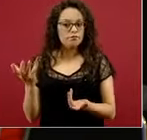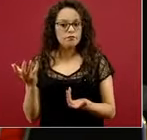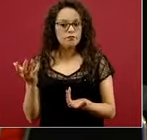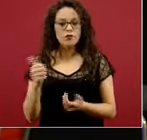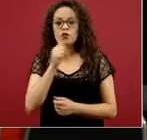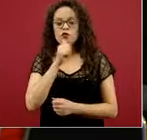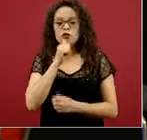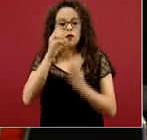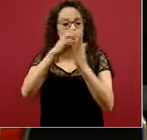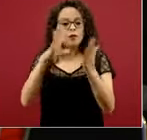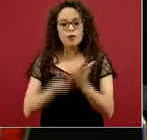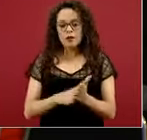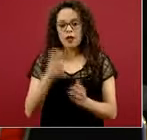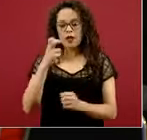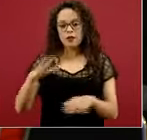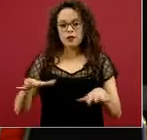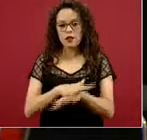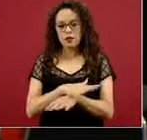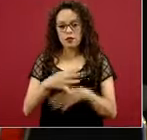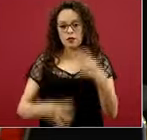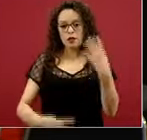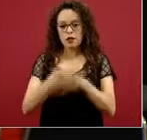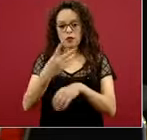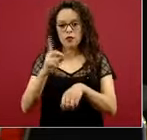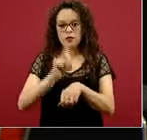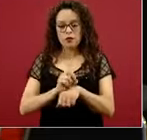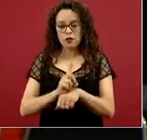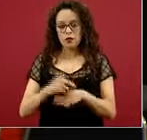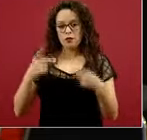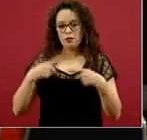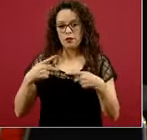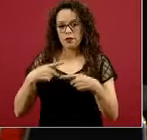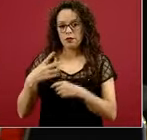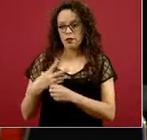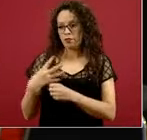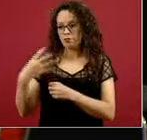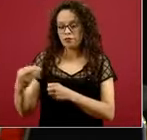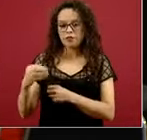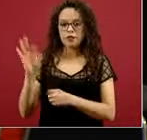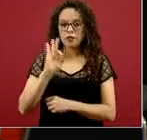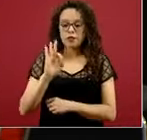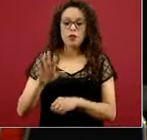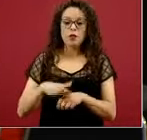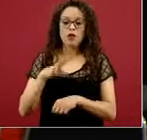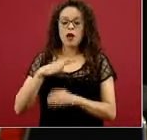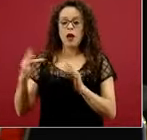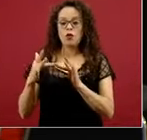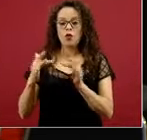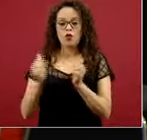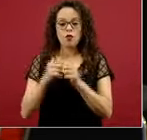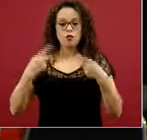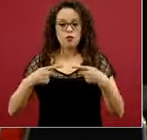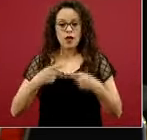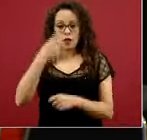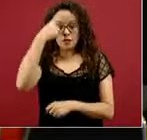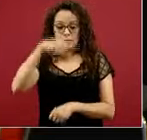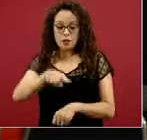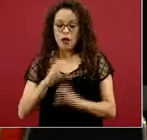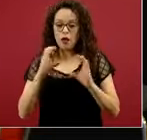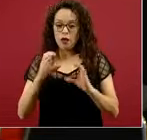han puesto este cambio, ¿no?, de 14 días de una persona que pasa como en contacto para tener como este aislamiento de preventivo.